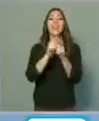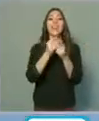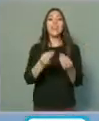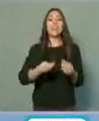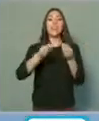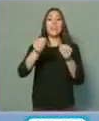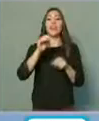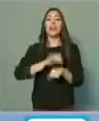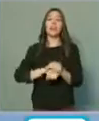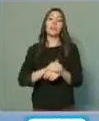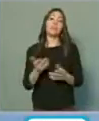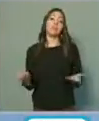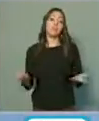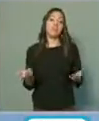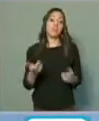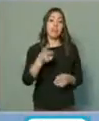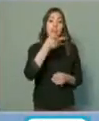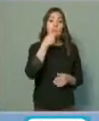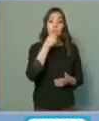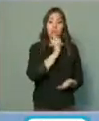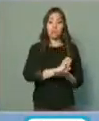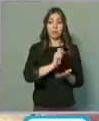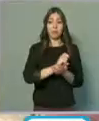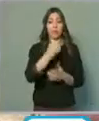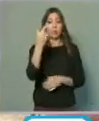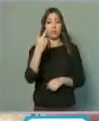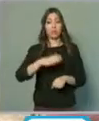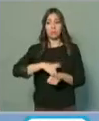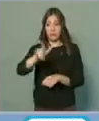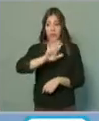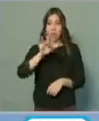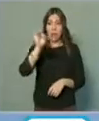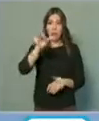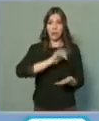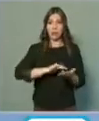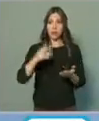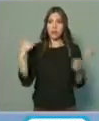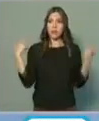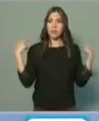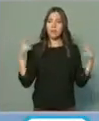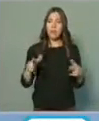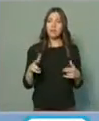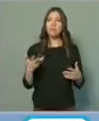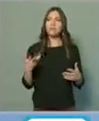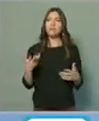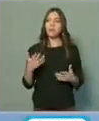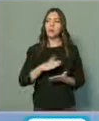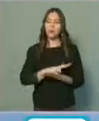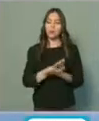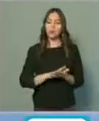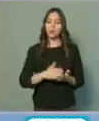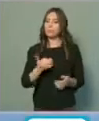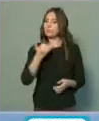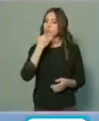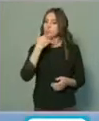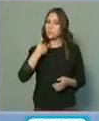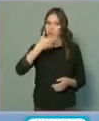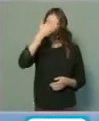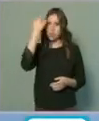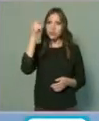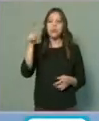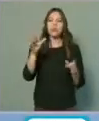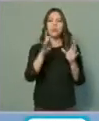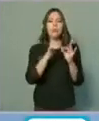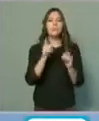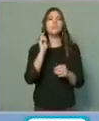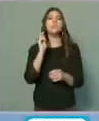amigo le dice, pues ese autor ya escribió 2 libros más, ¿los ha leído? Y el maestro, en lugar de aceptar con humildad, no lo sé, a ver, compártenos